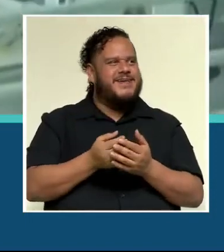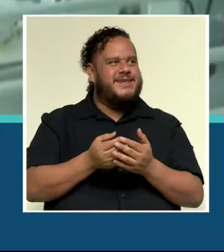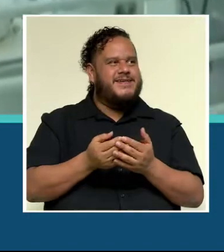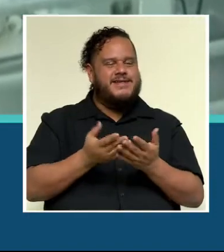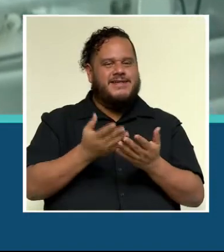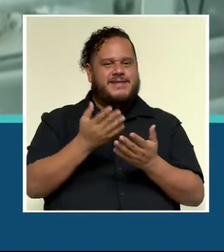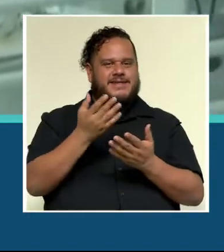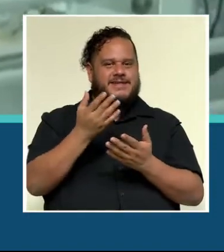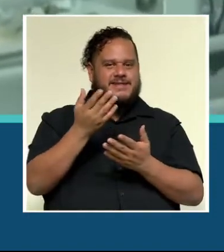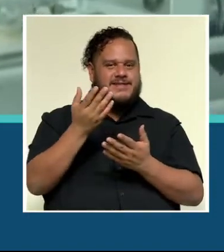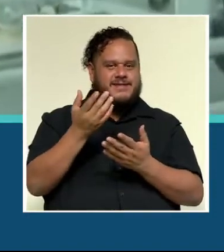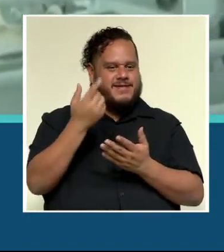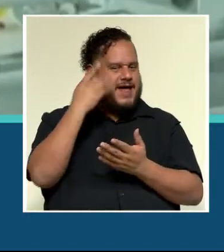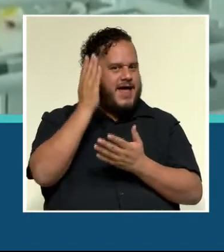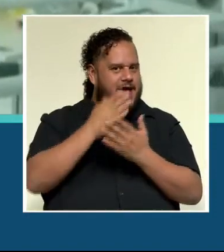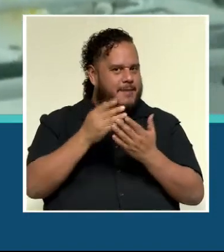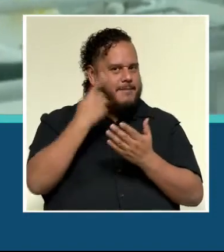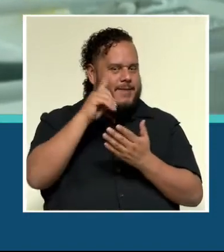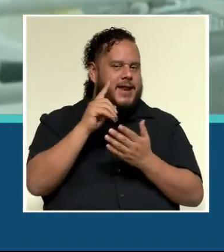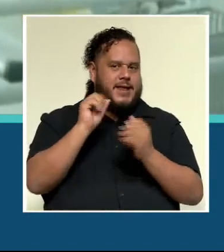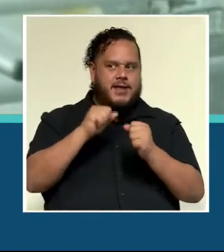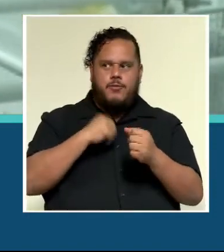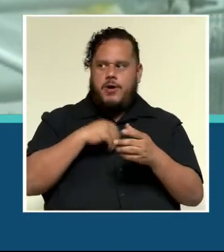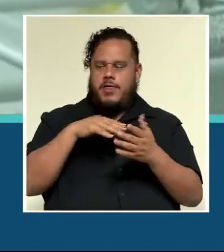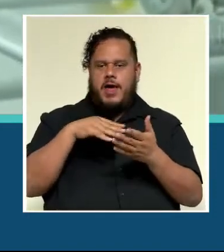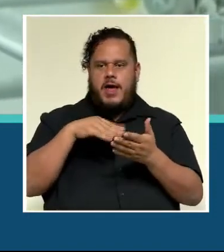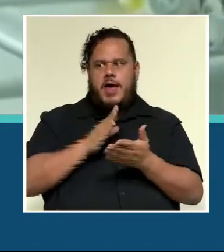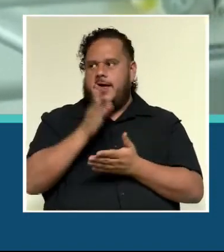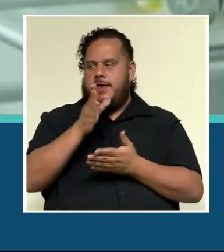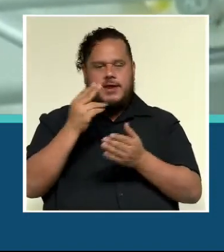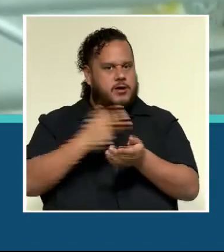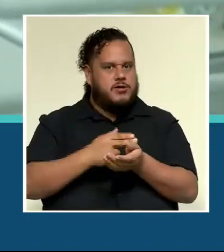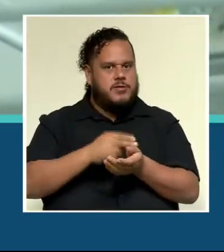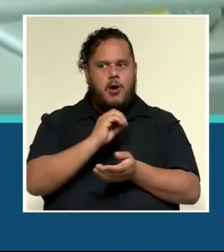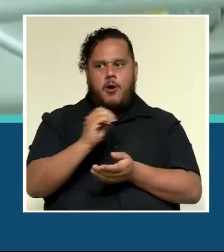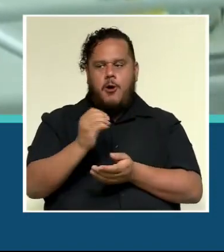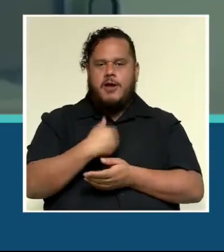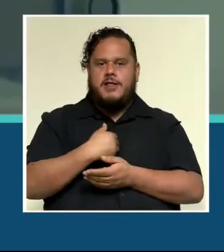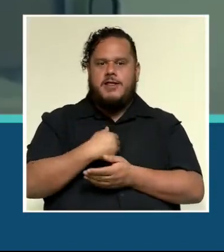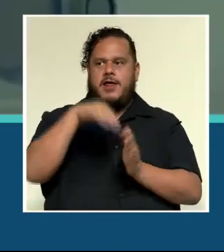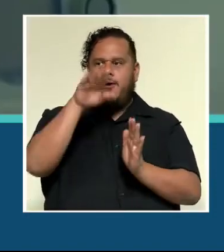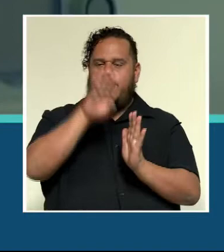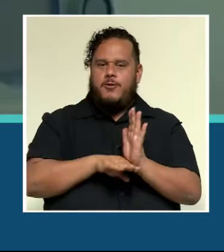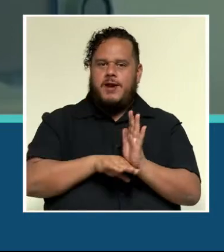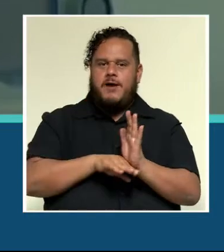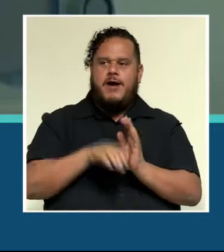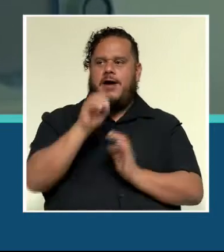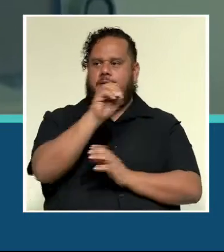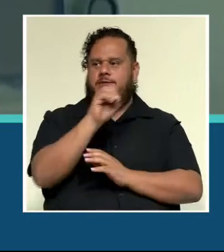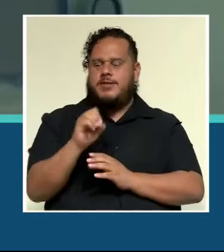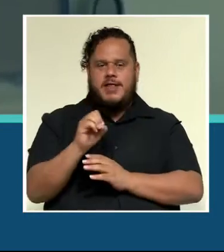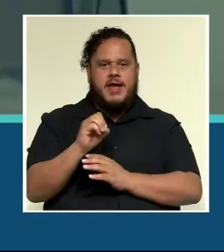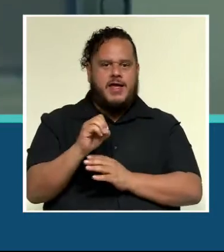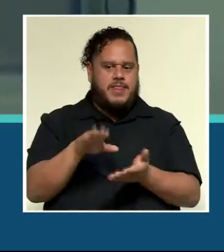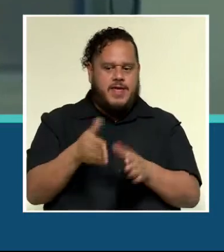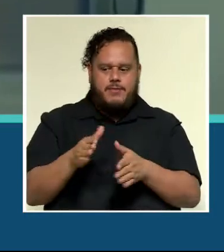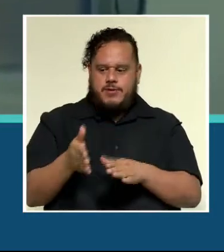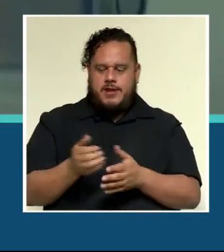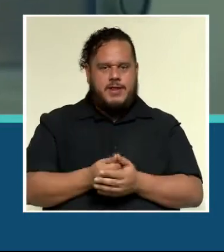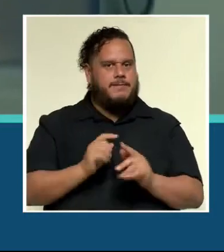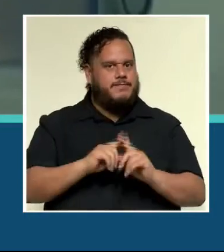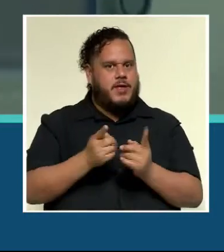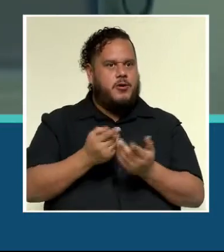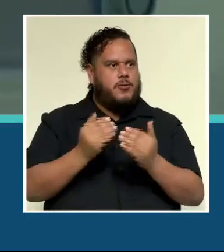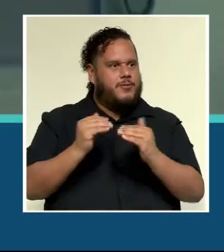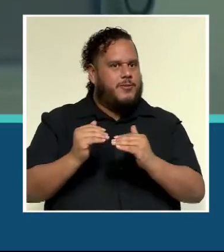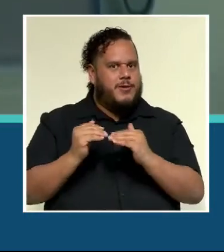baja incidencia para que yo pueda caer en el hospital o que tiene una baja tasa de mortalidad. Sin embargo, por el